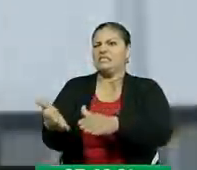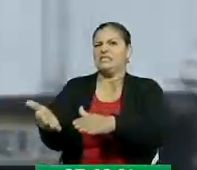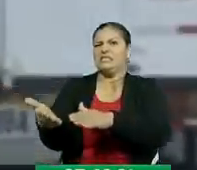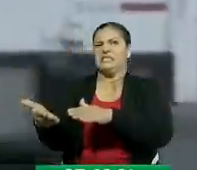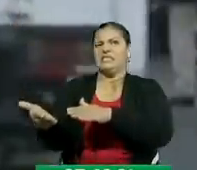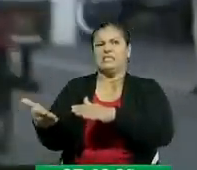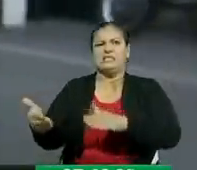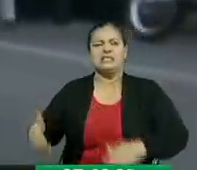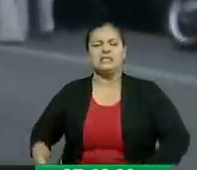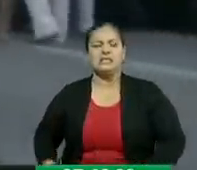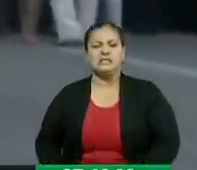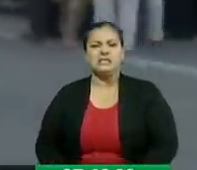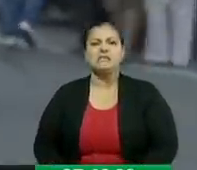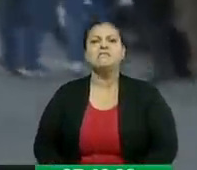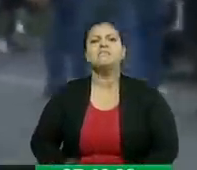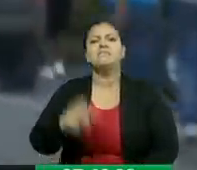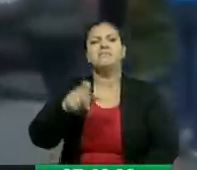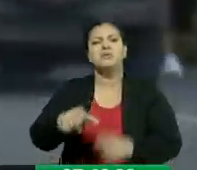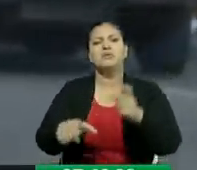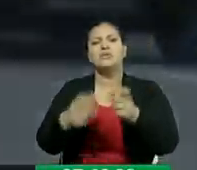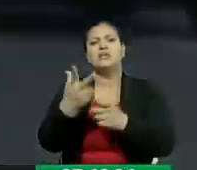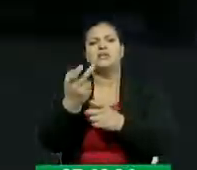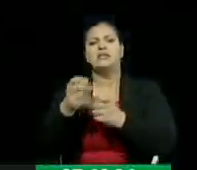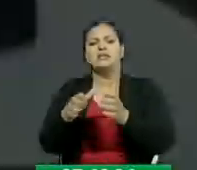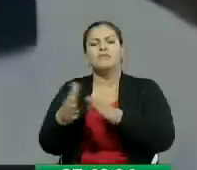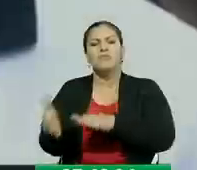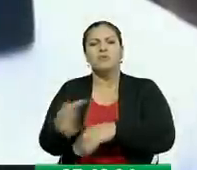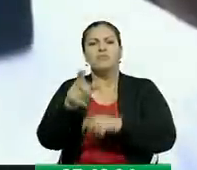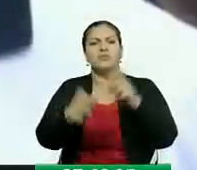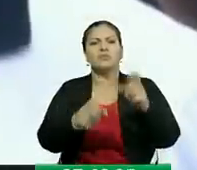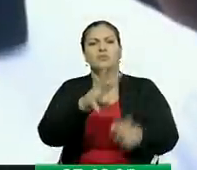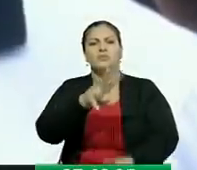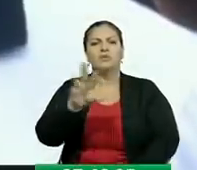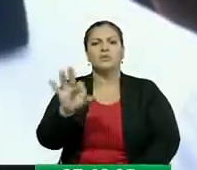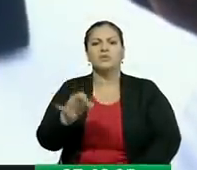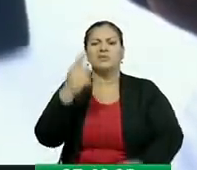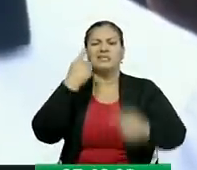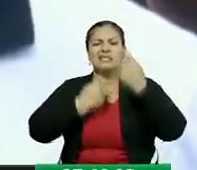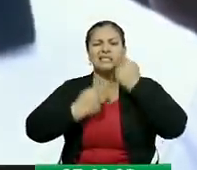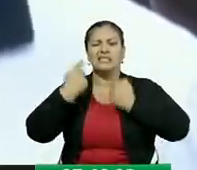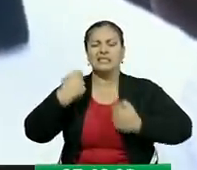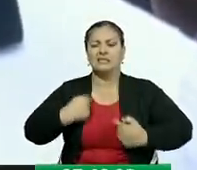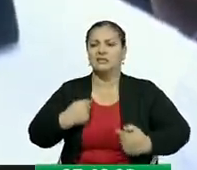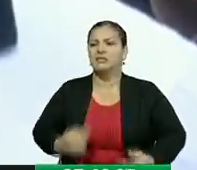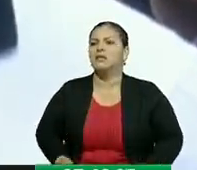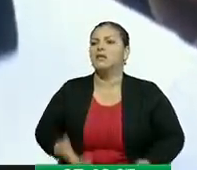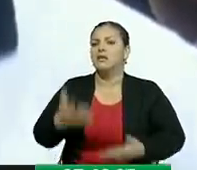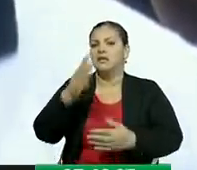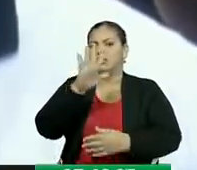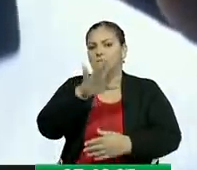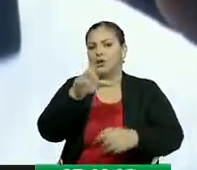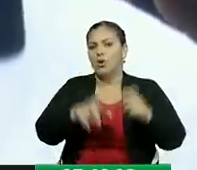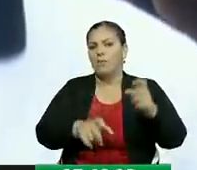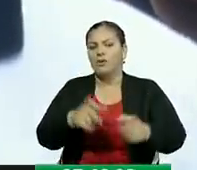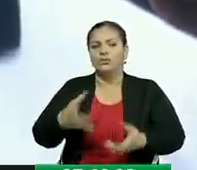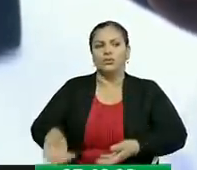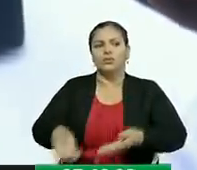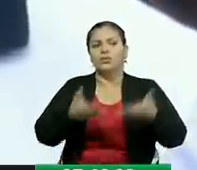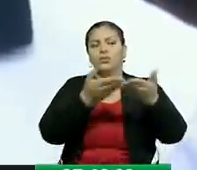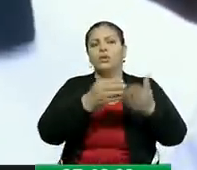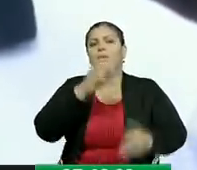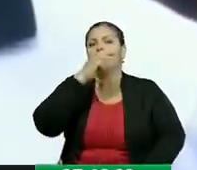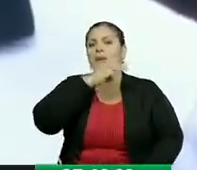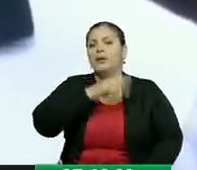El resultado, 13 personas fallecidas y 29 heridas. Tenemos 5 en la ciudad de Manta, 5 en la ciudad de Puerto Viejo, uno que